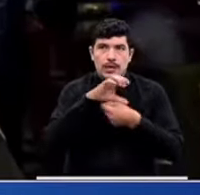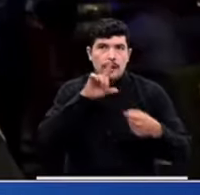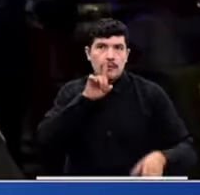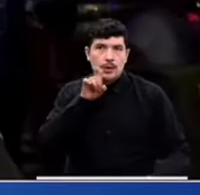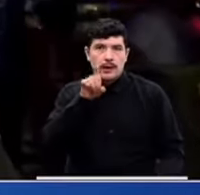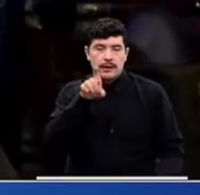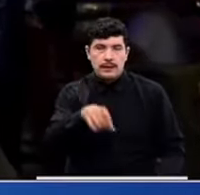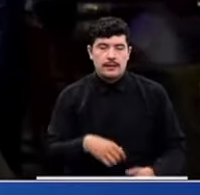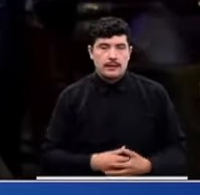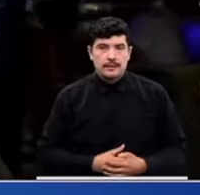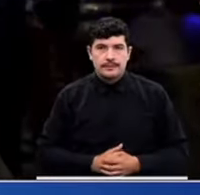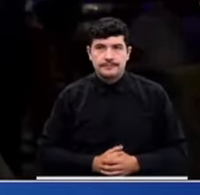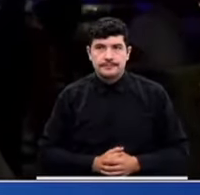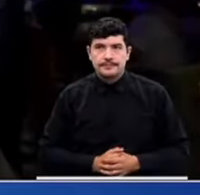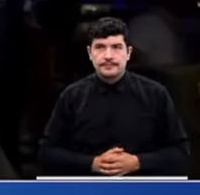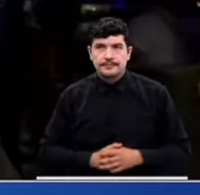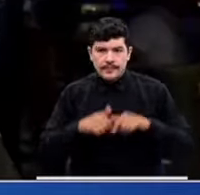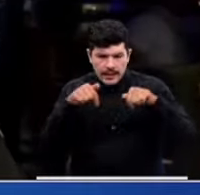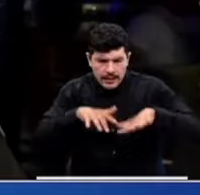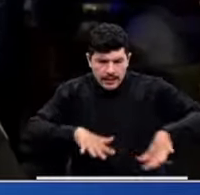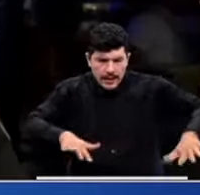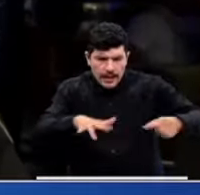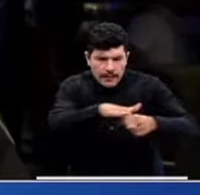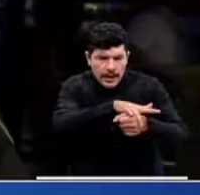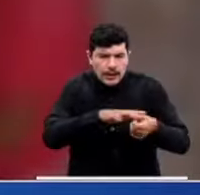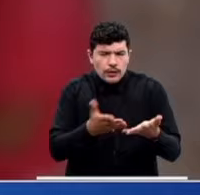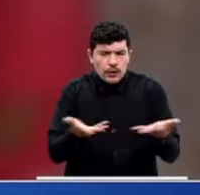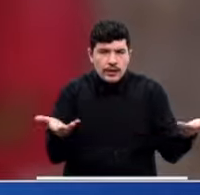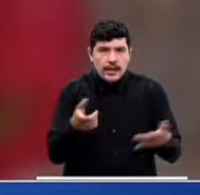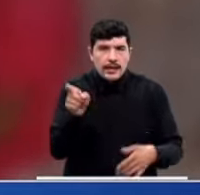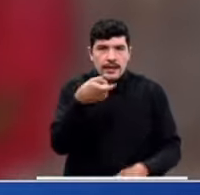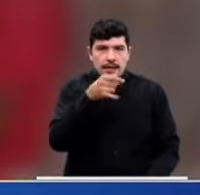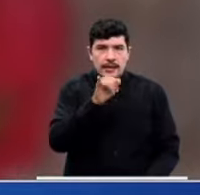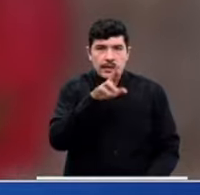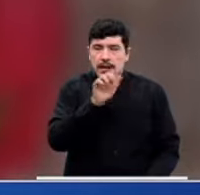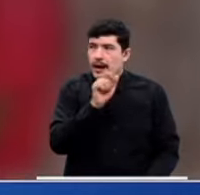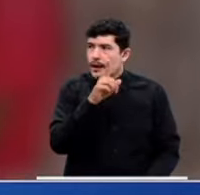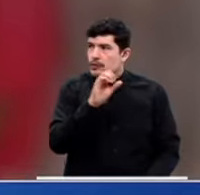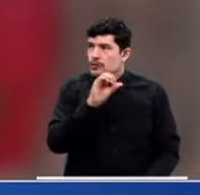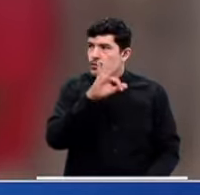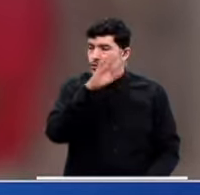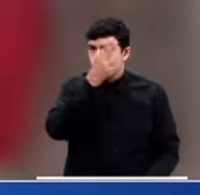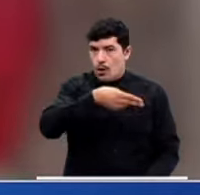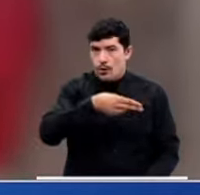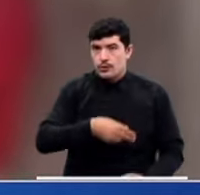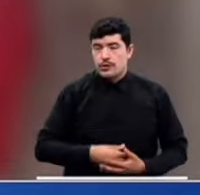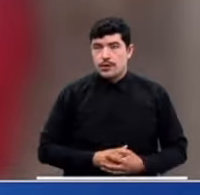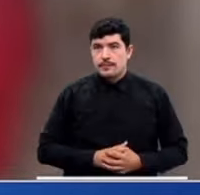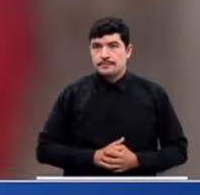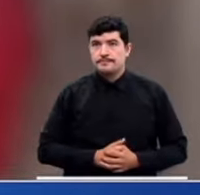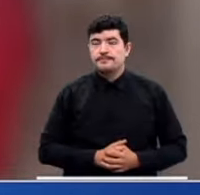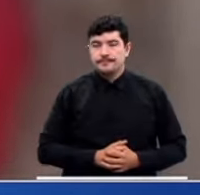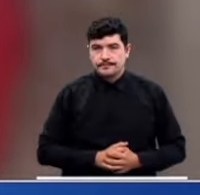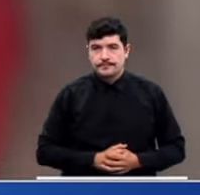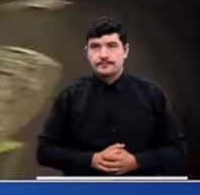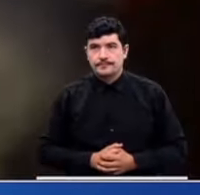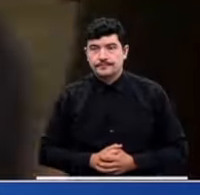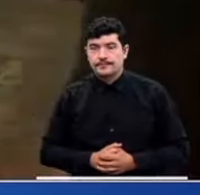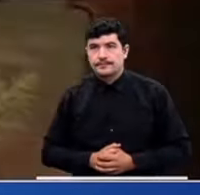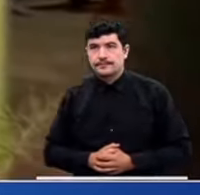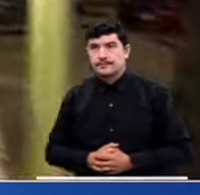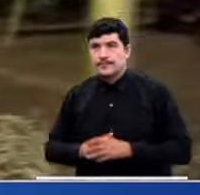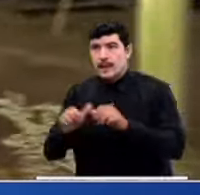Bucaramanga, exactamente en el barrio Girardot, donde se vienen interviniendo todos los